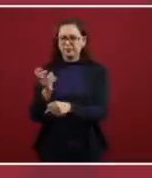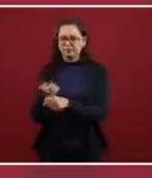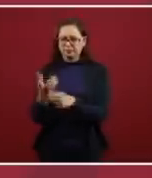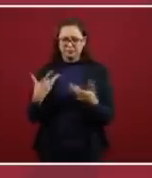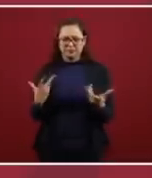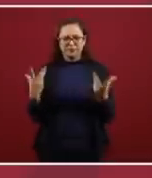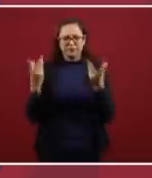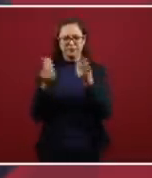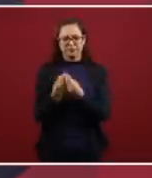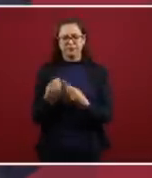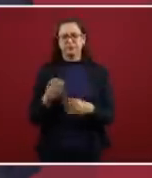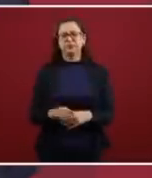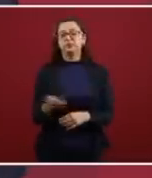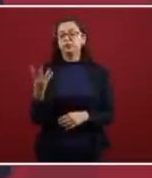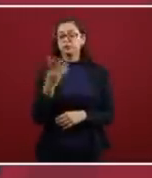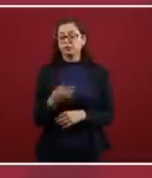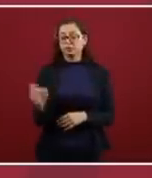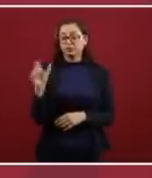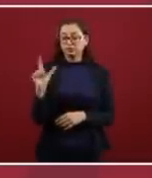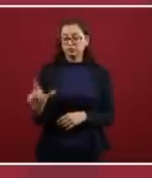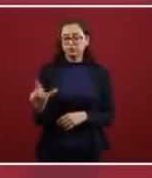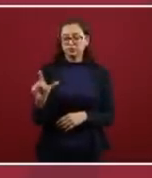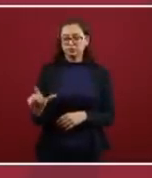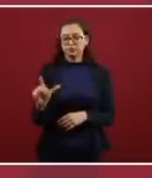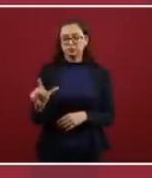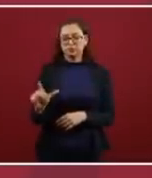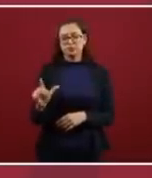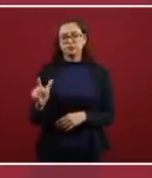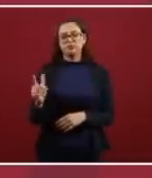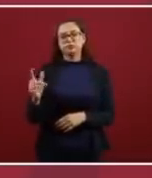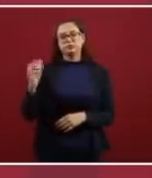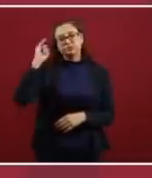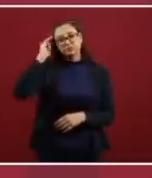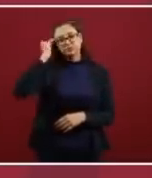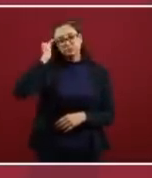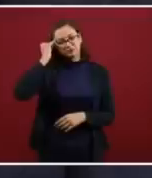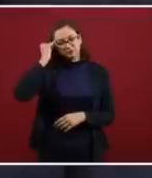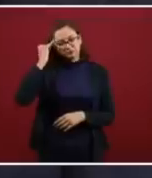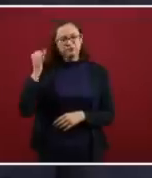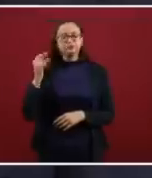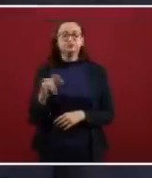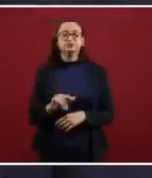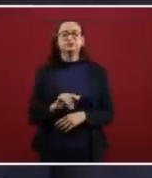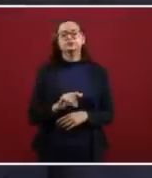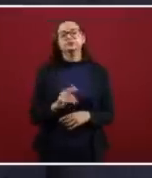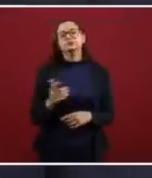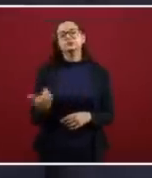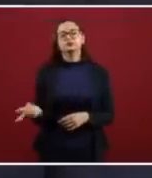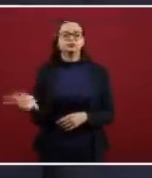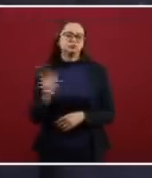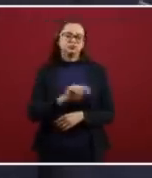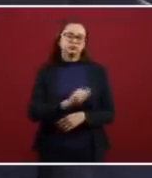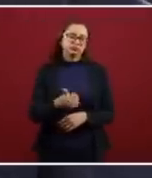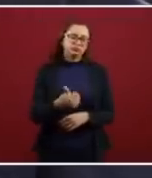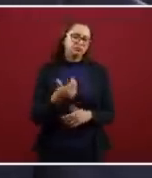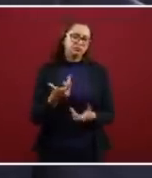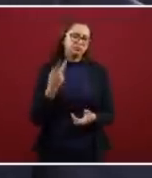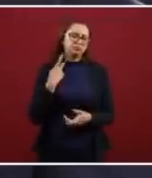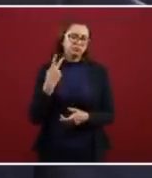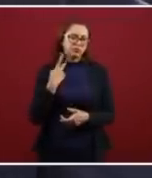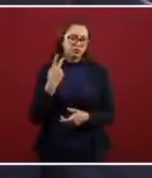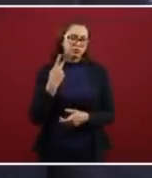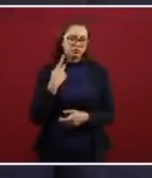417 de usos y costumbres y el resto de régimen de partido.